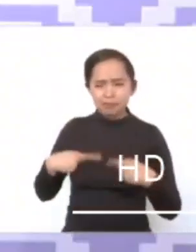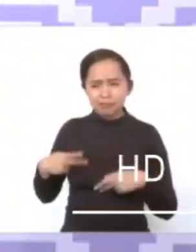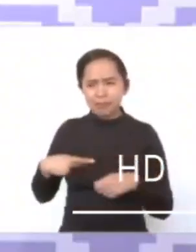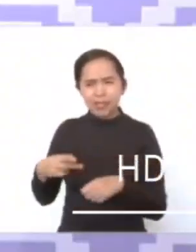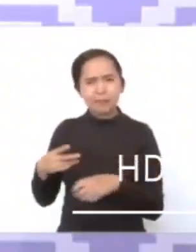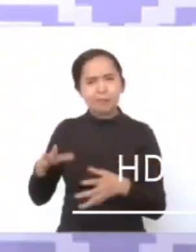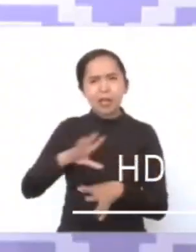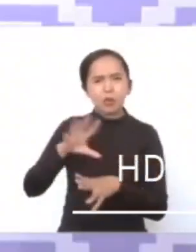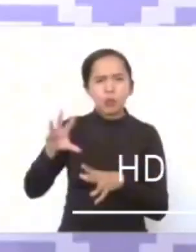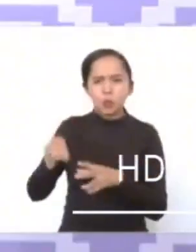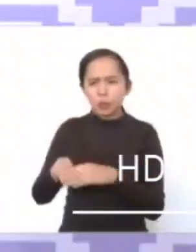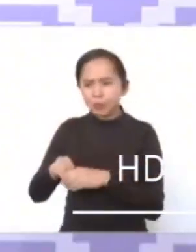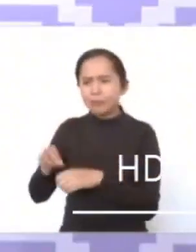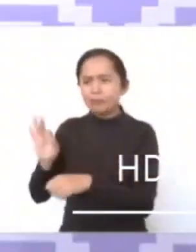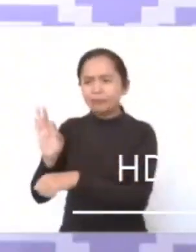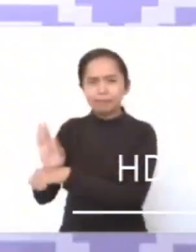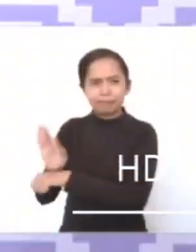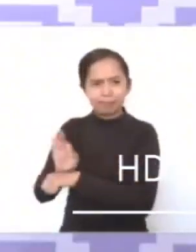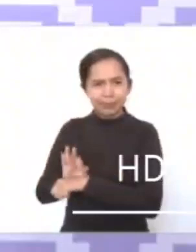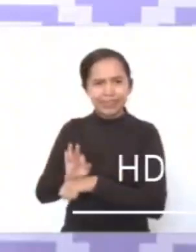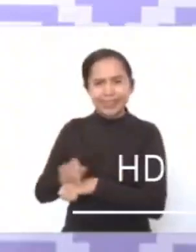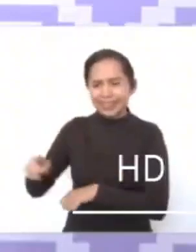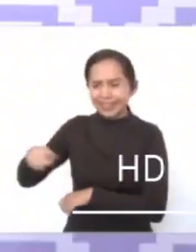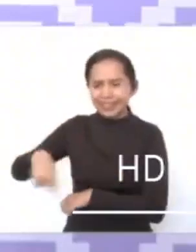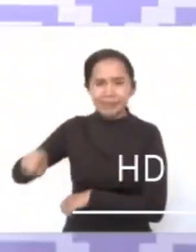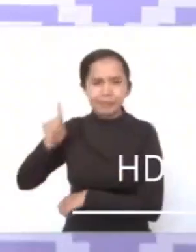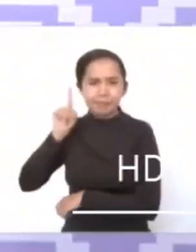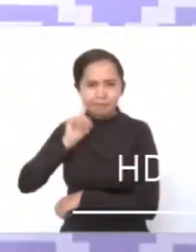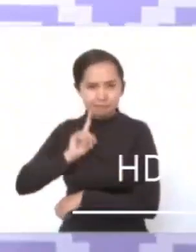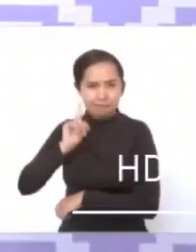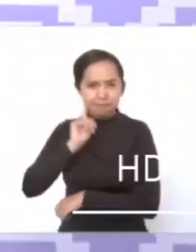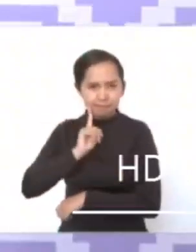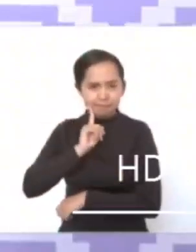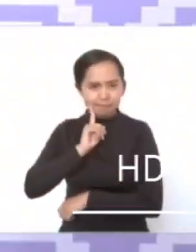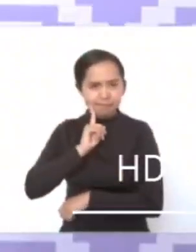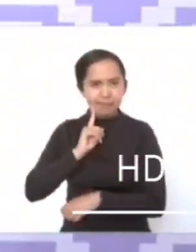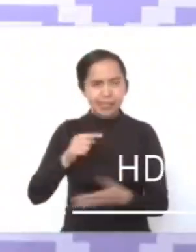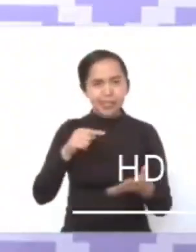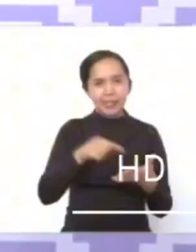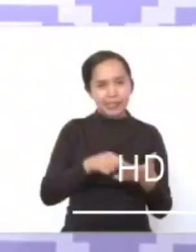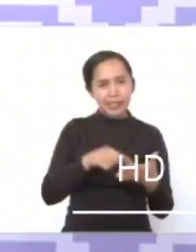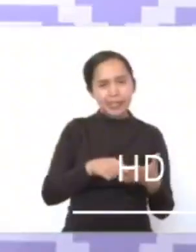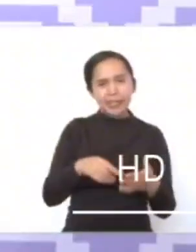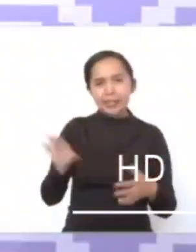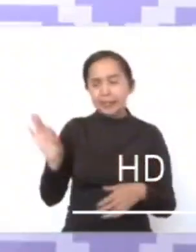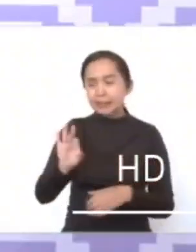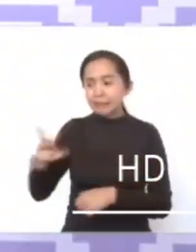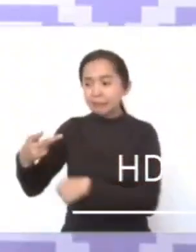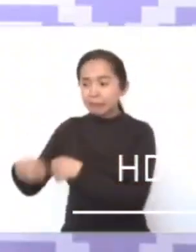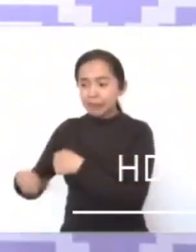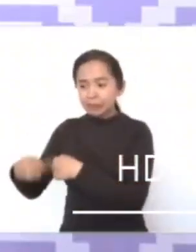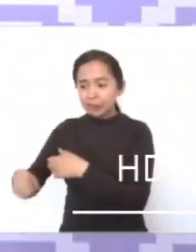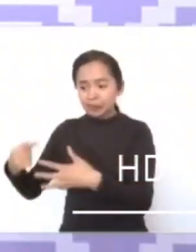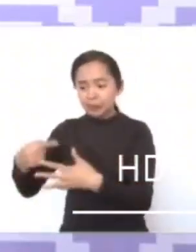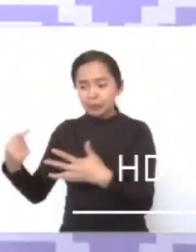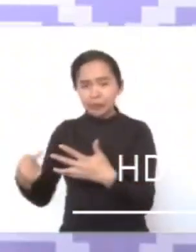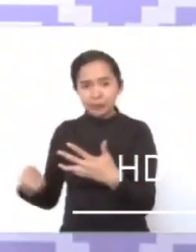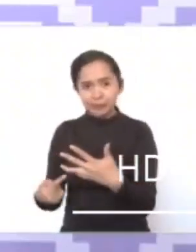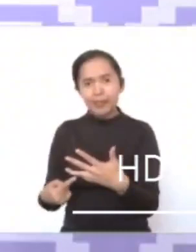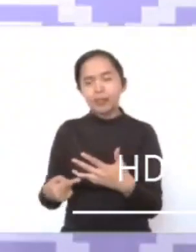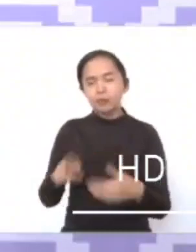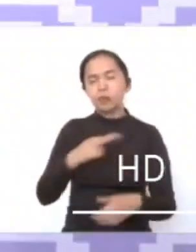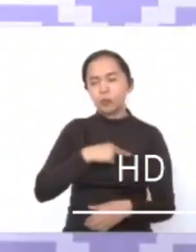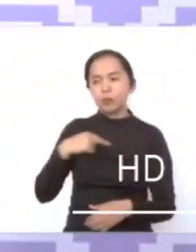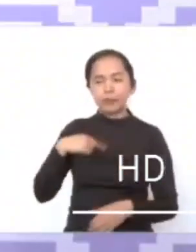quede sin la protección ninguna mujer de acuerdo al riesgo que detectamos en el